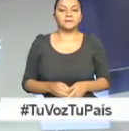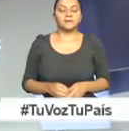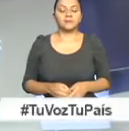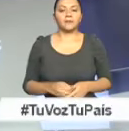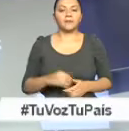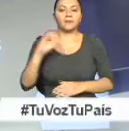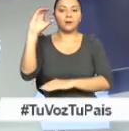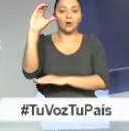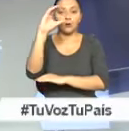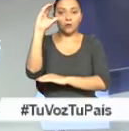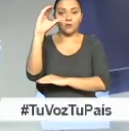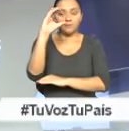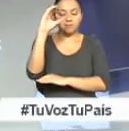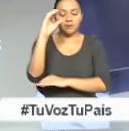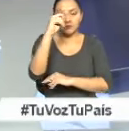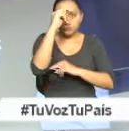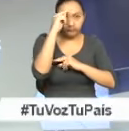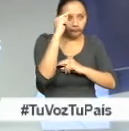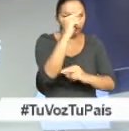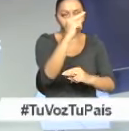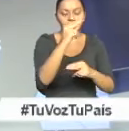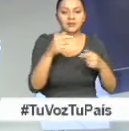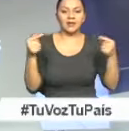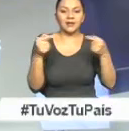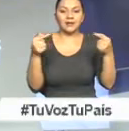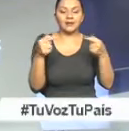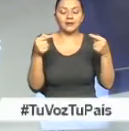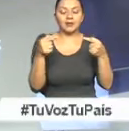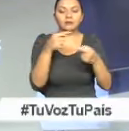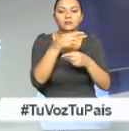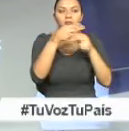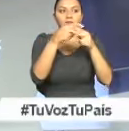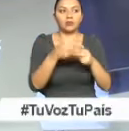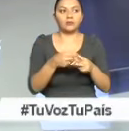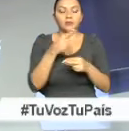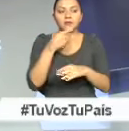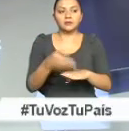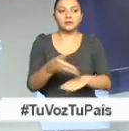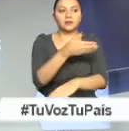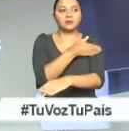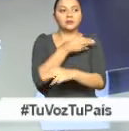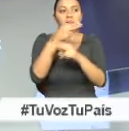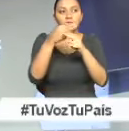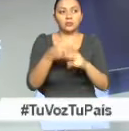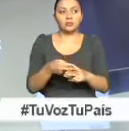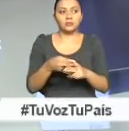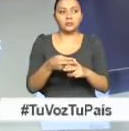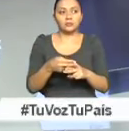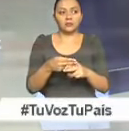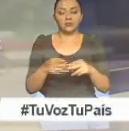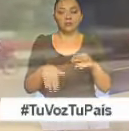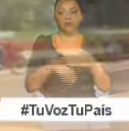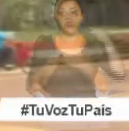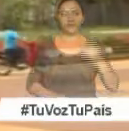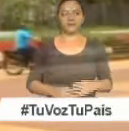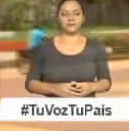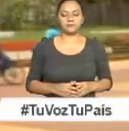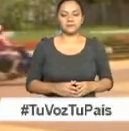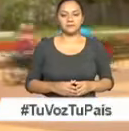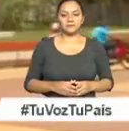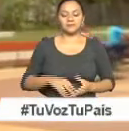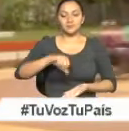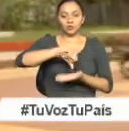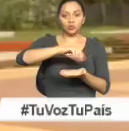En Colombia honran a las víctimas de la guerrilla con un bosque de paz, que bien podría llamarse un santuario ecológico. La